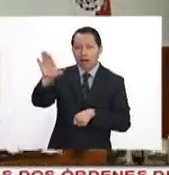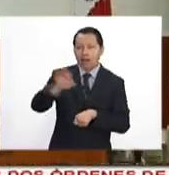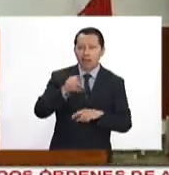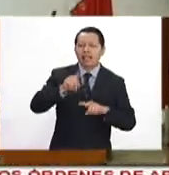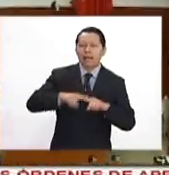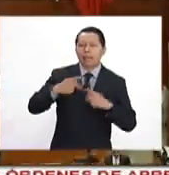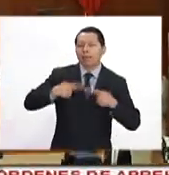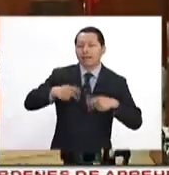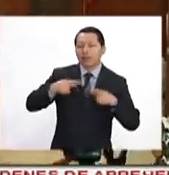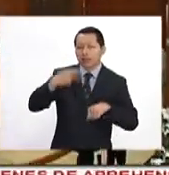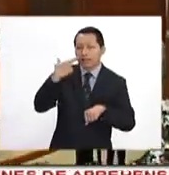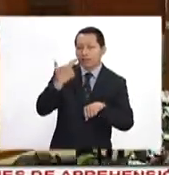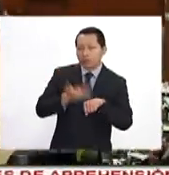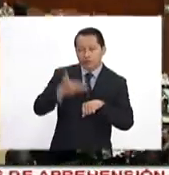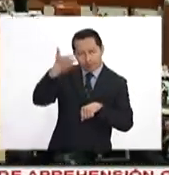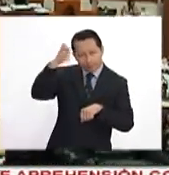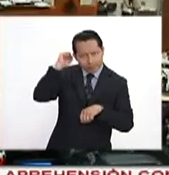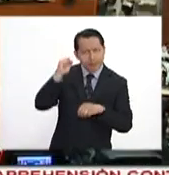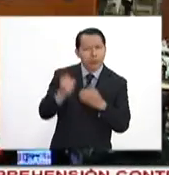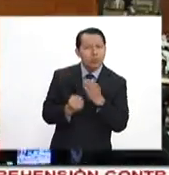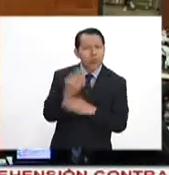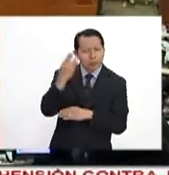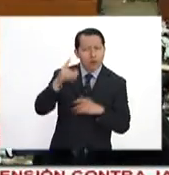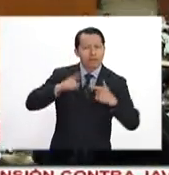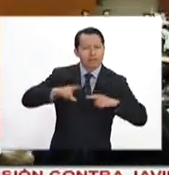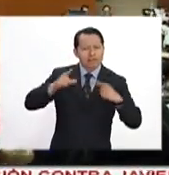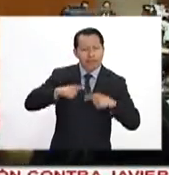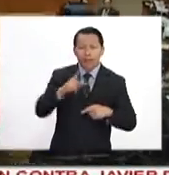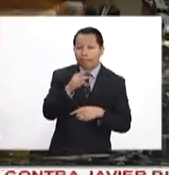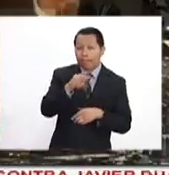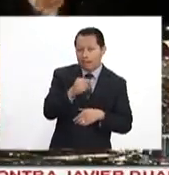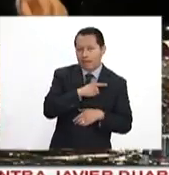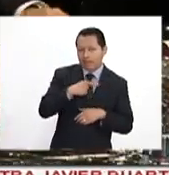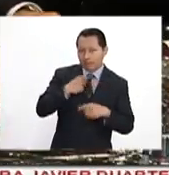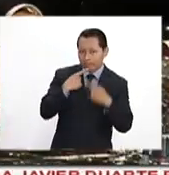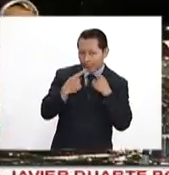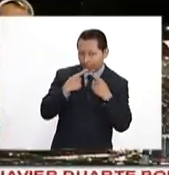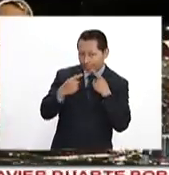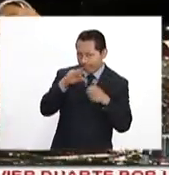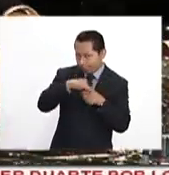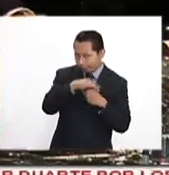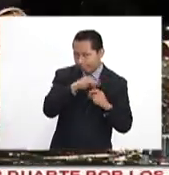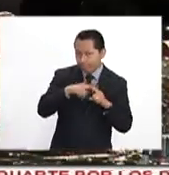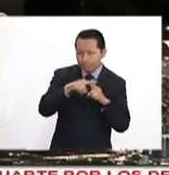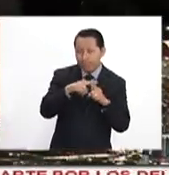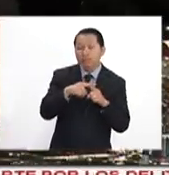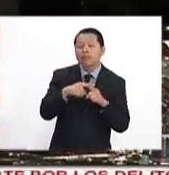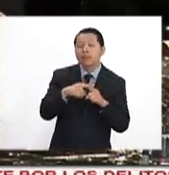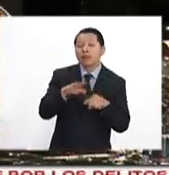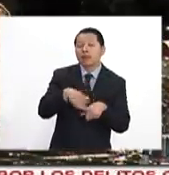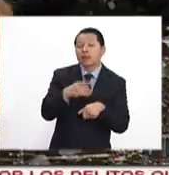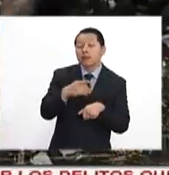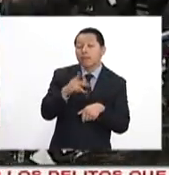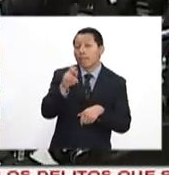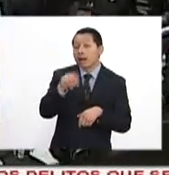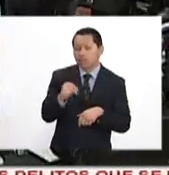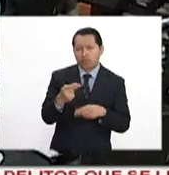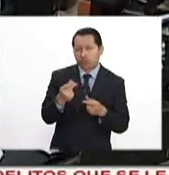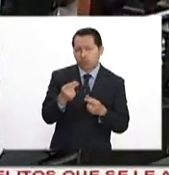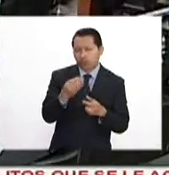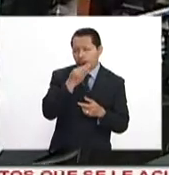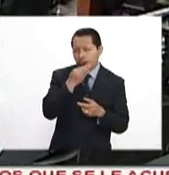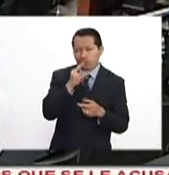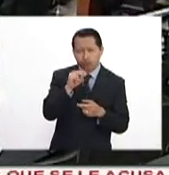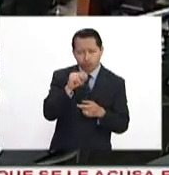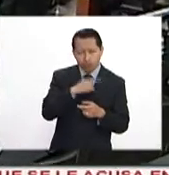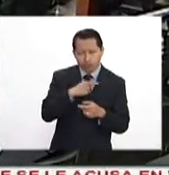El PRI aseguró que se deben de lograr los consensos necesarios para realizar este nombramiento. El PAN reiteró que no hay prisa y el PRD